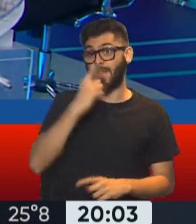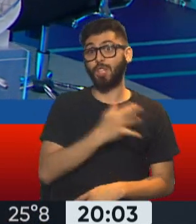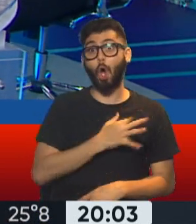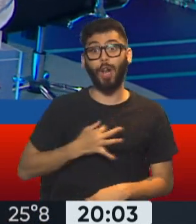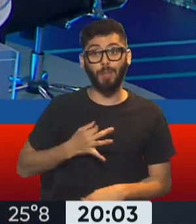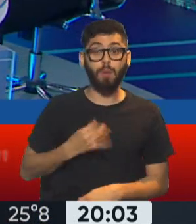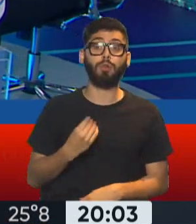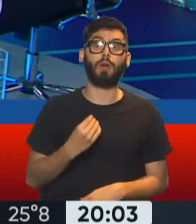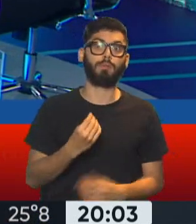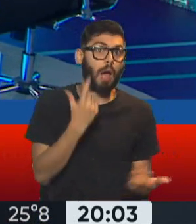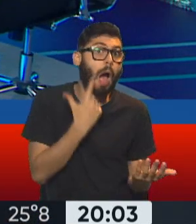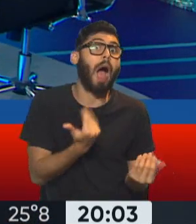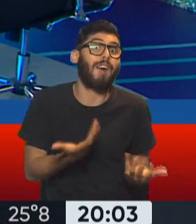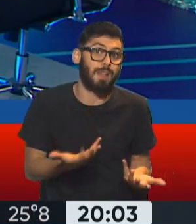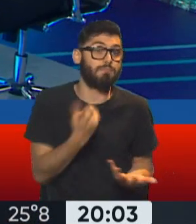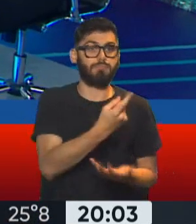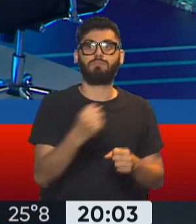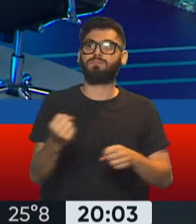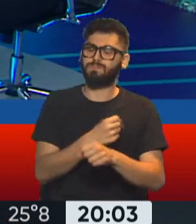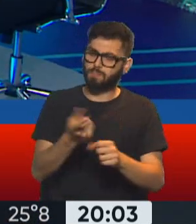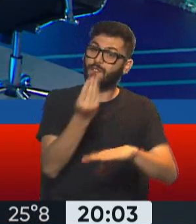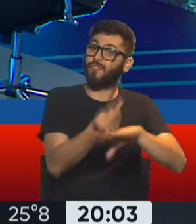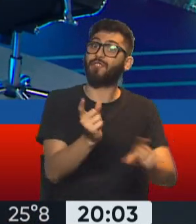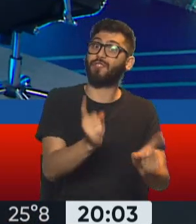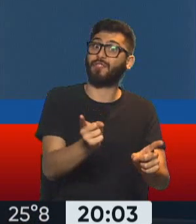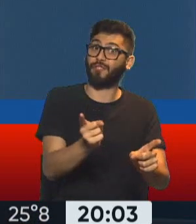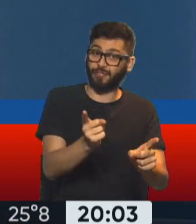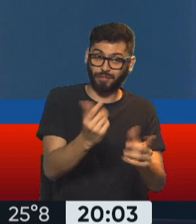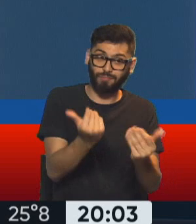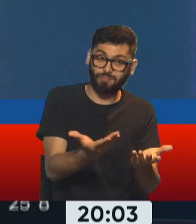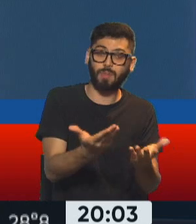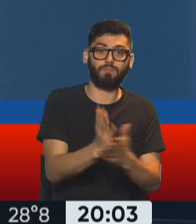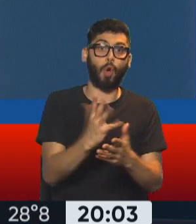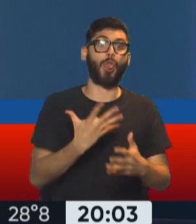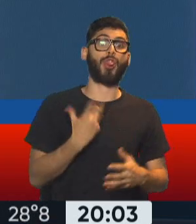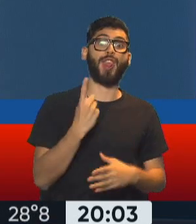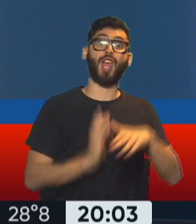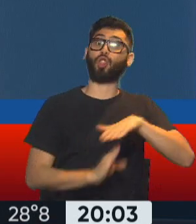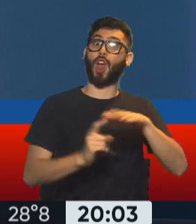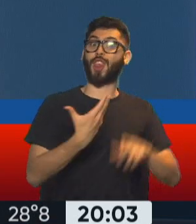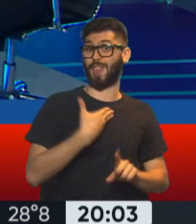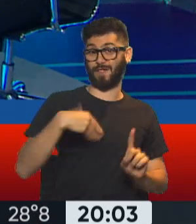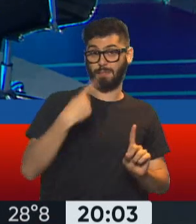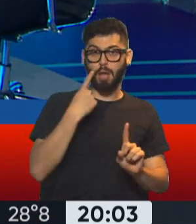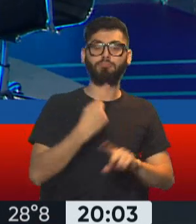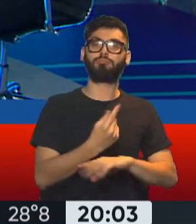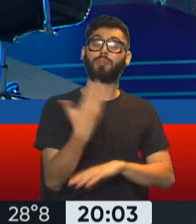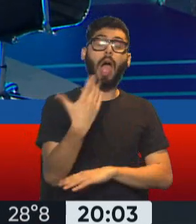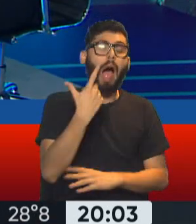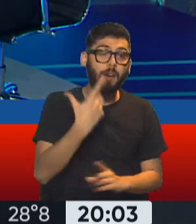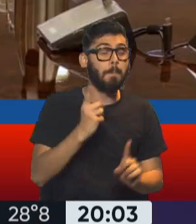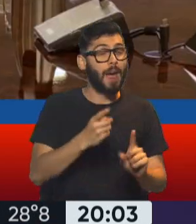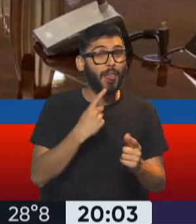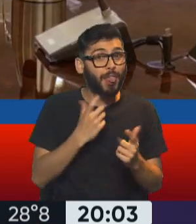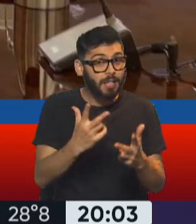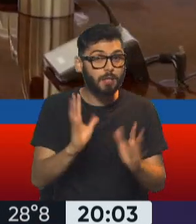la quería escuchar, ¿no? Luego de haber sido ratificada en el cargo como directora gerente del Fondo Monetario Internacional, pero además, ¿viste lo que dice?